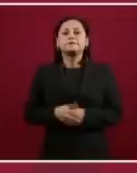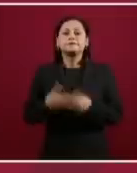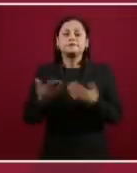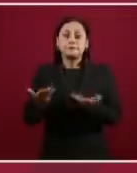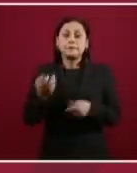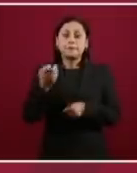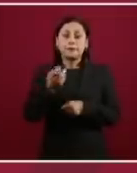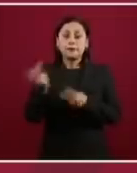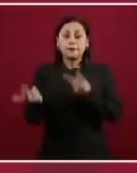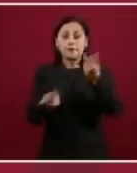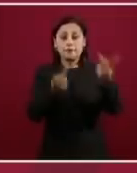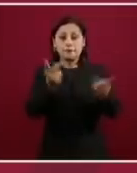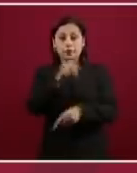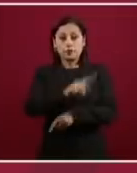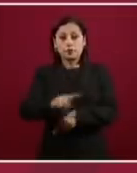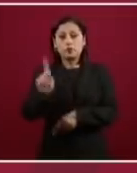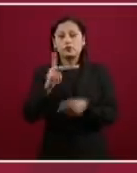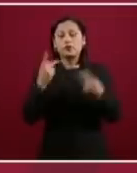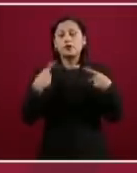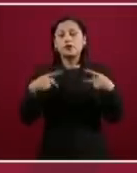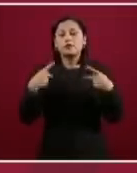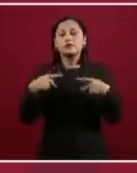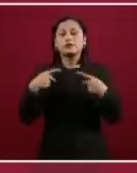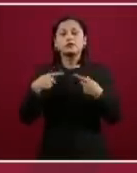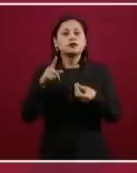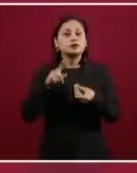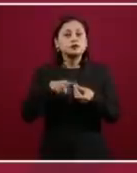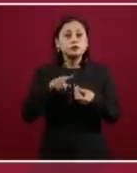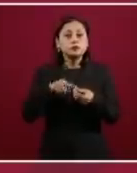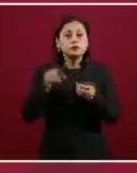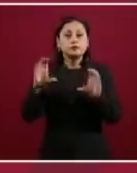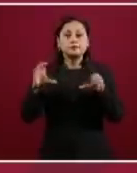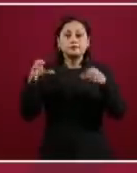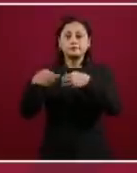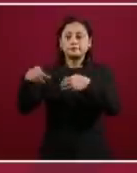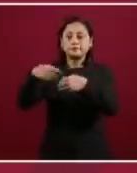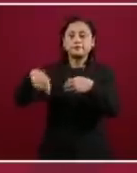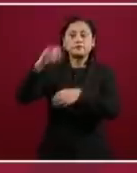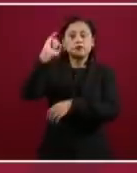especial en comunidades indígenas de